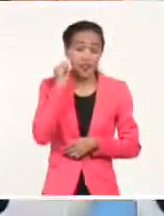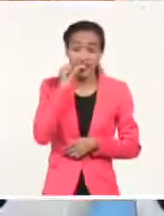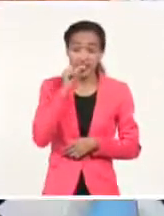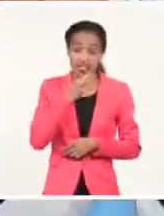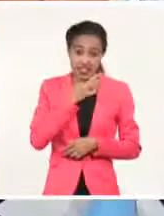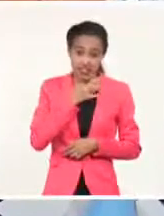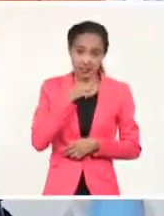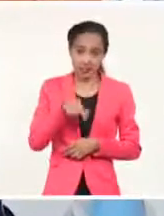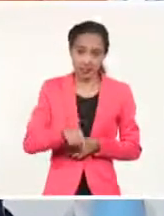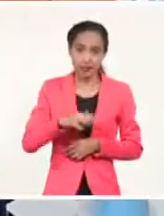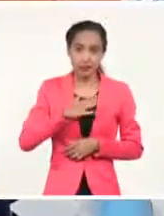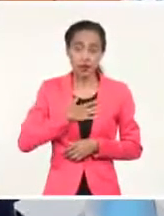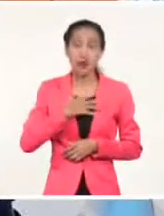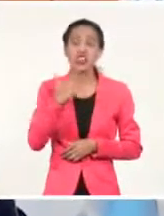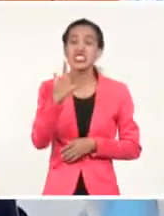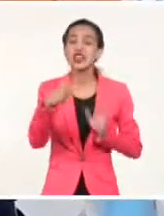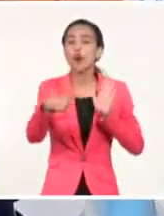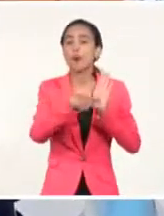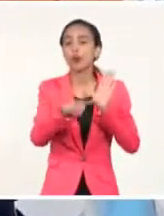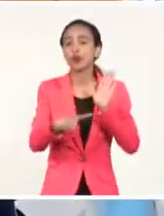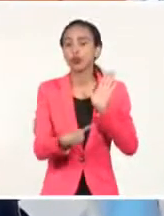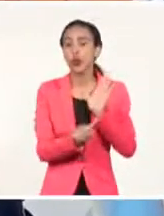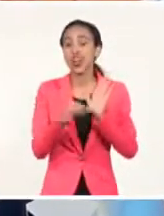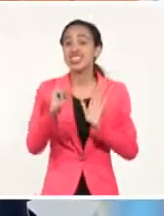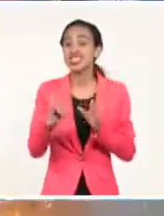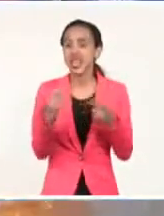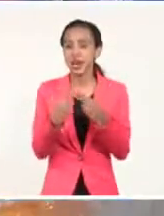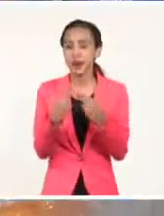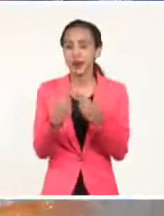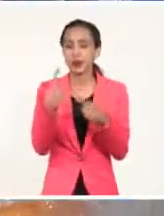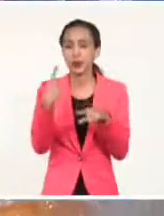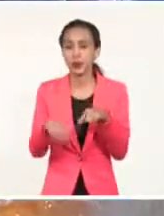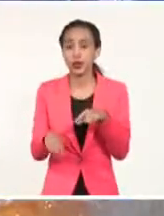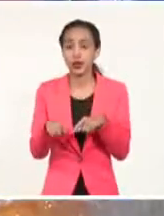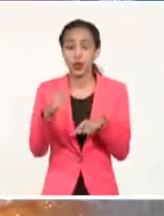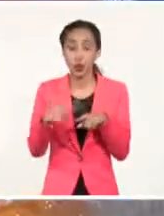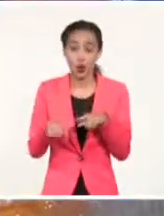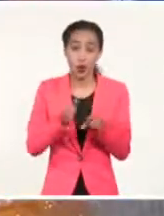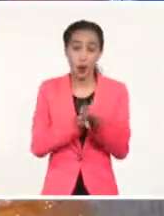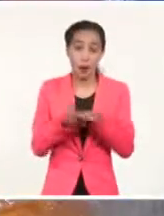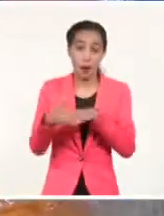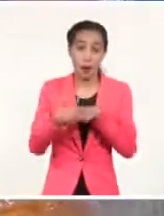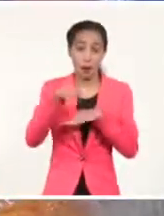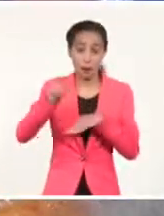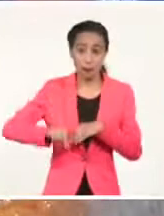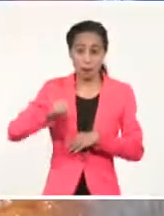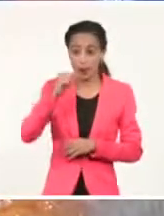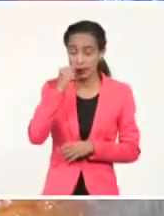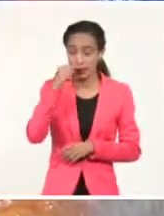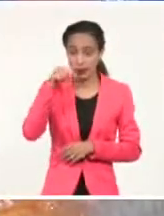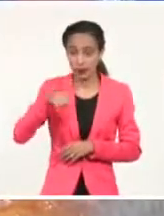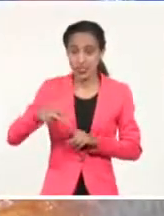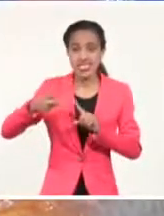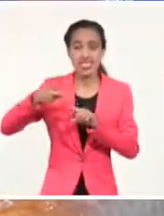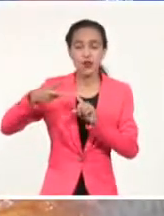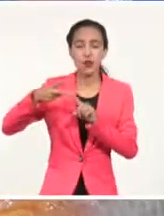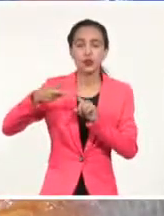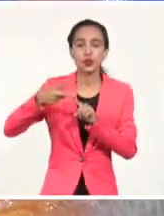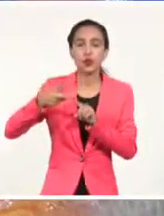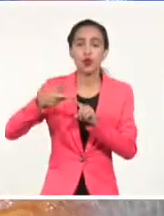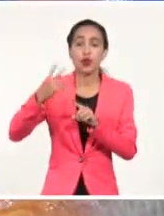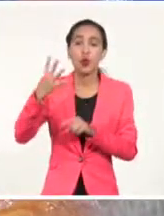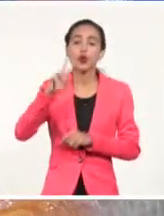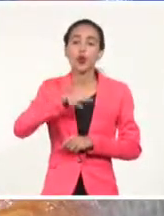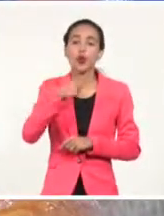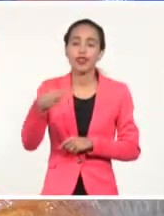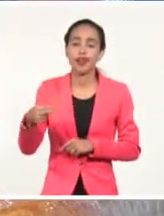Pérez, dueño de 5 puntos en 6 rondas, mientras que el maestro FIDE jamaiquino Gerard Smith ancla segundo con 4 unidades.